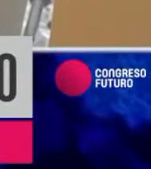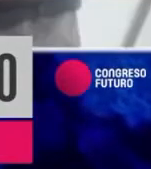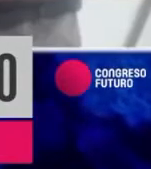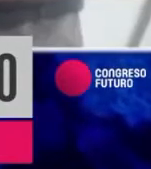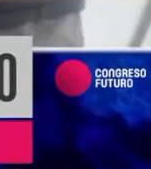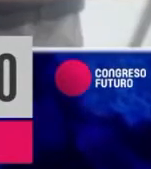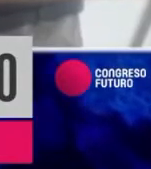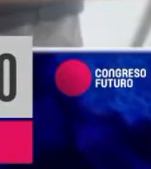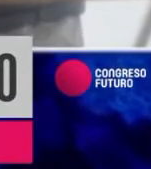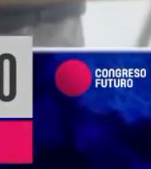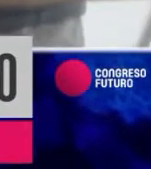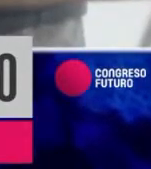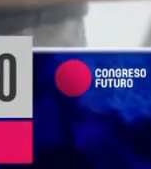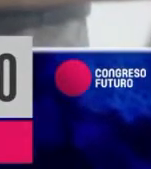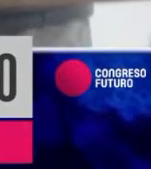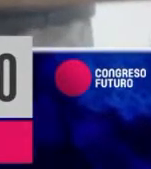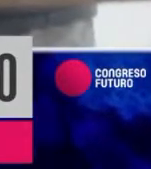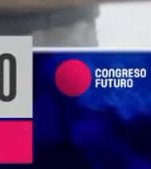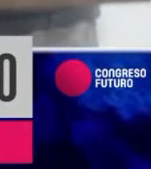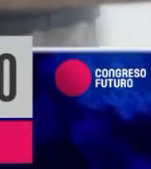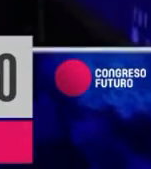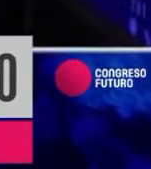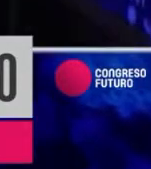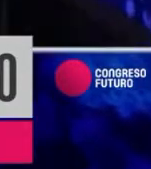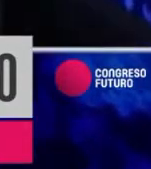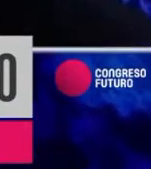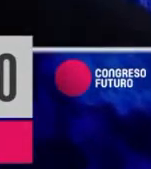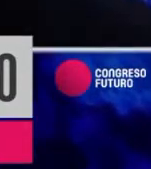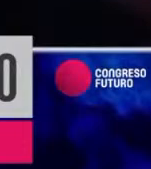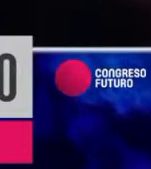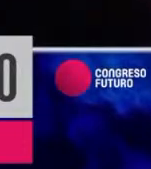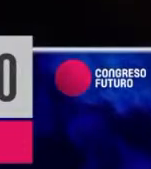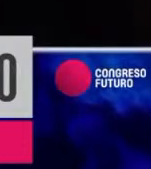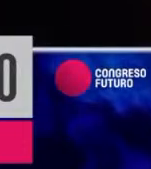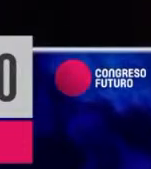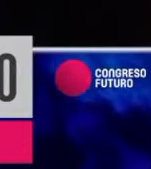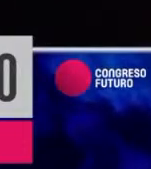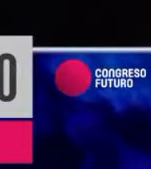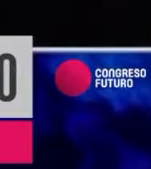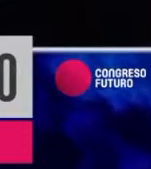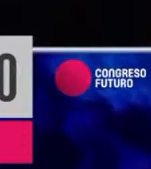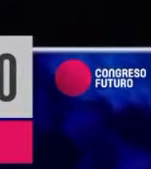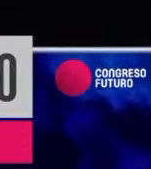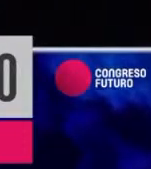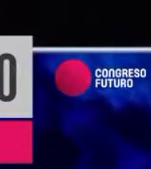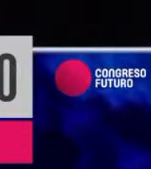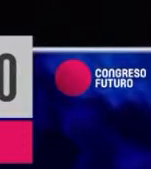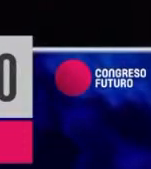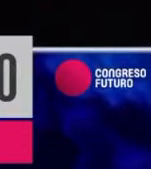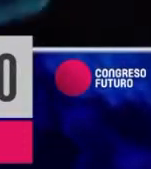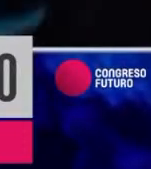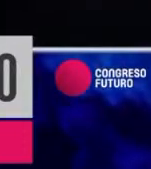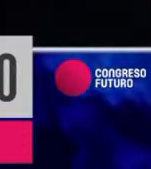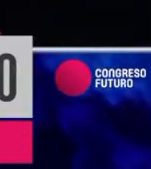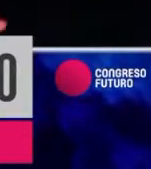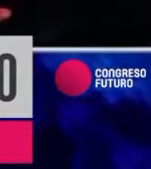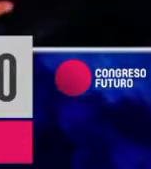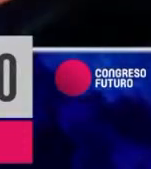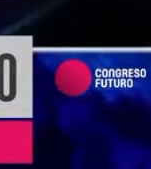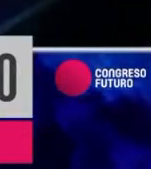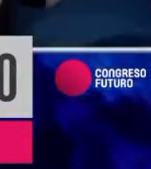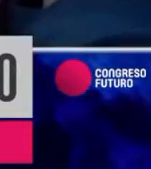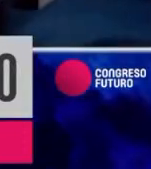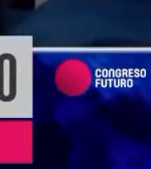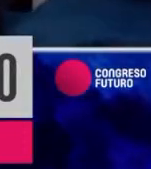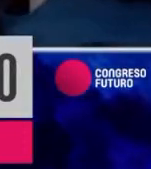que seguramente como conoces es generalmente una labor que realizan mujeres, hermanas, madres. Con